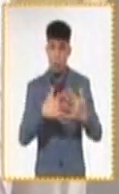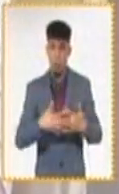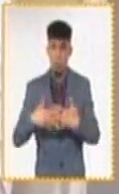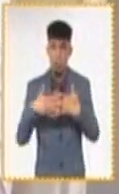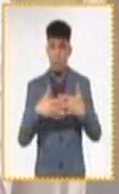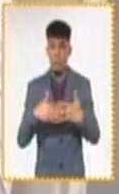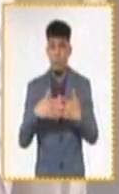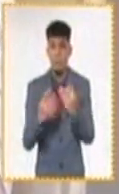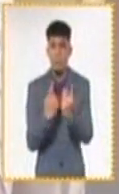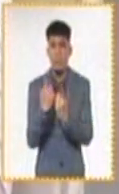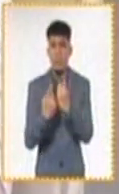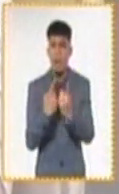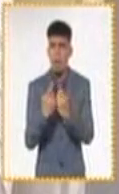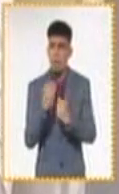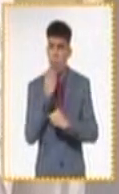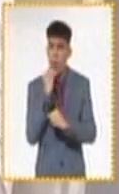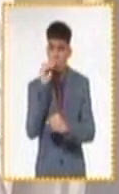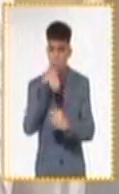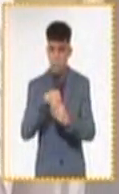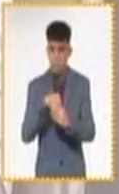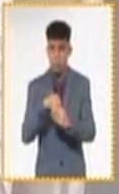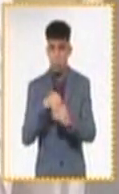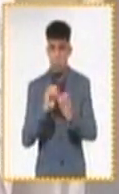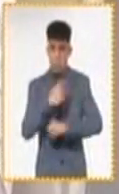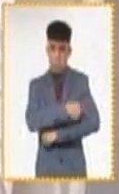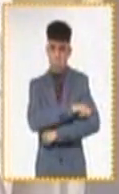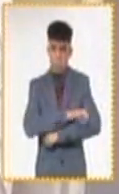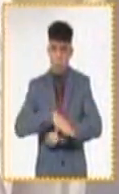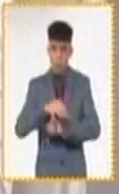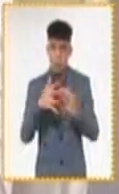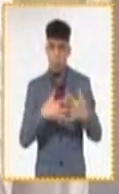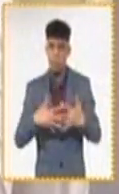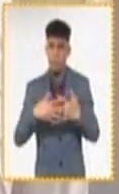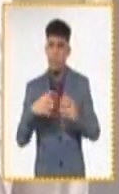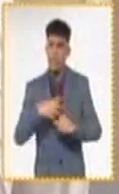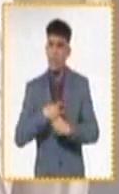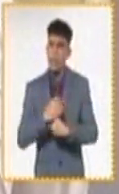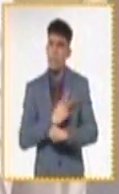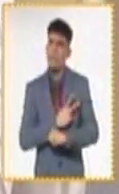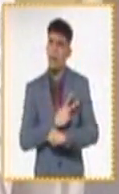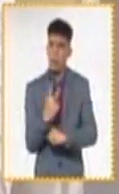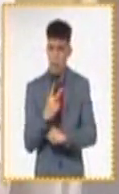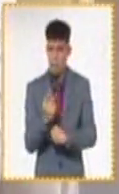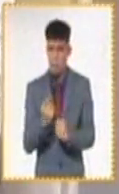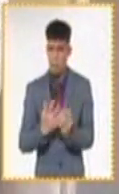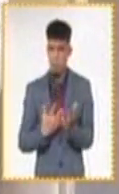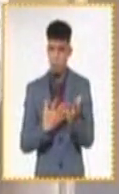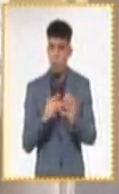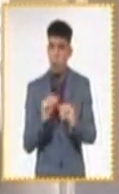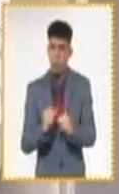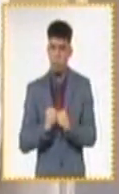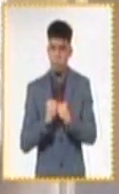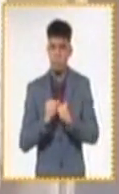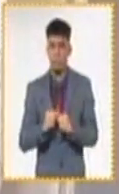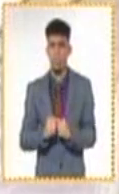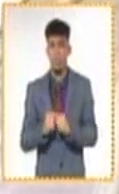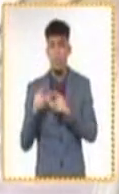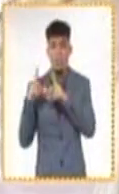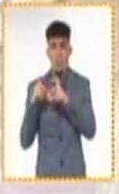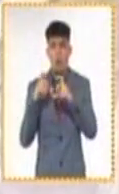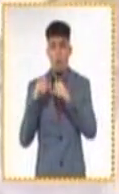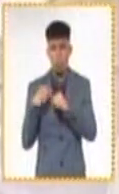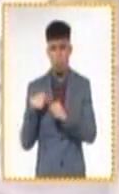monolítico, hay fuerzas políticas muy valiosas y muy valientes. Hay imágenes de estos días, lamentablemente no las traje,